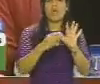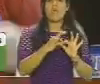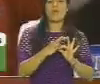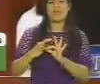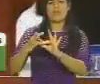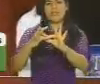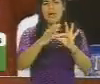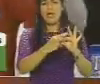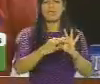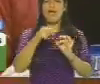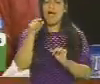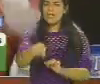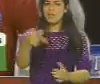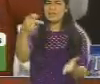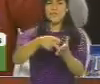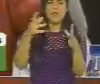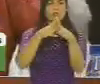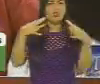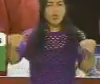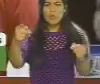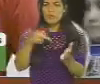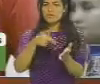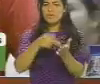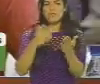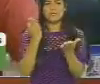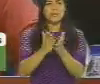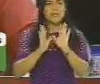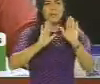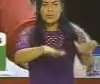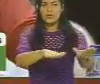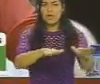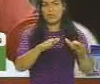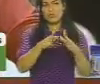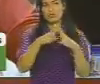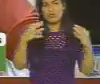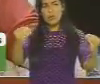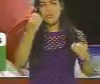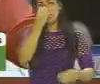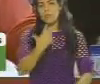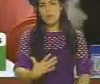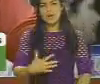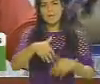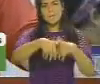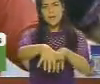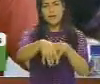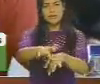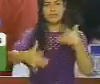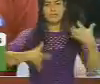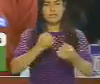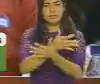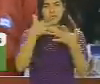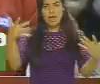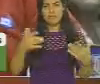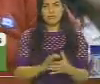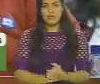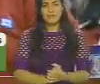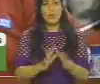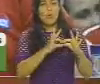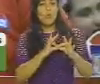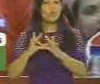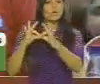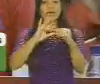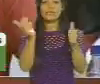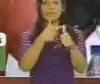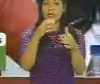de la marcha, y ahí estuvimos toditos apoyando ese extraordinario evento. Unidad por